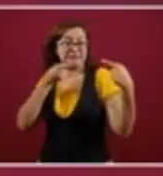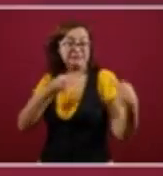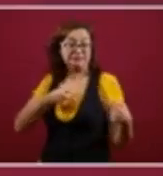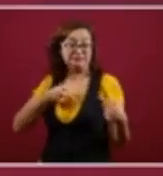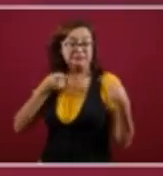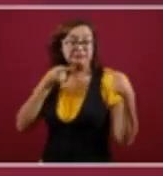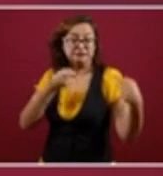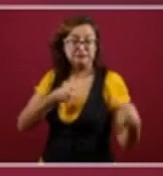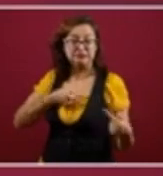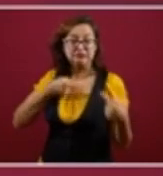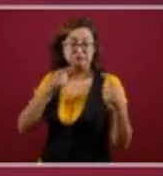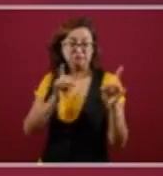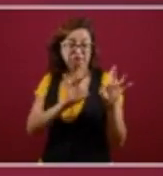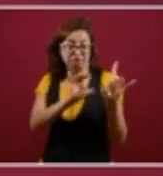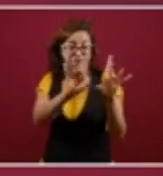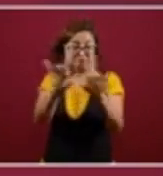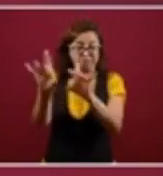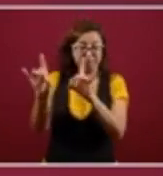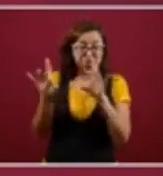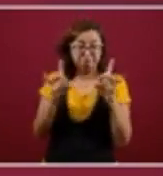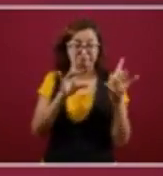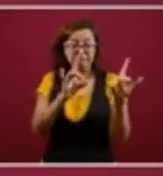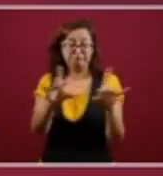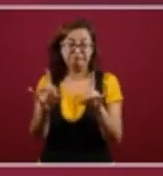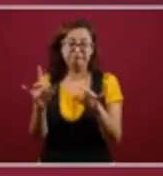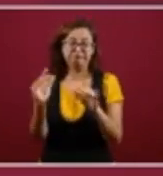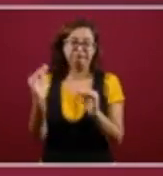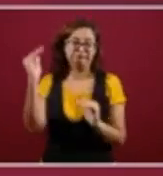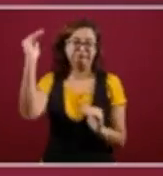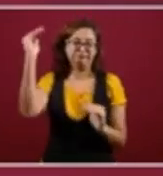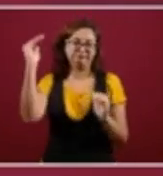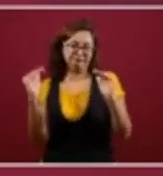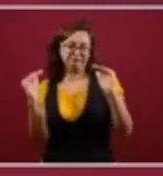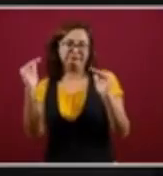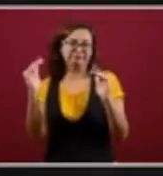con esta crisis se benefició